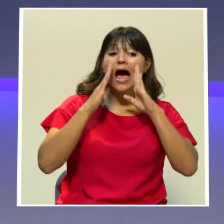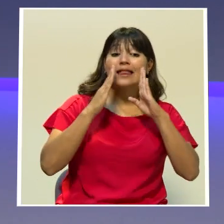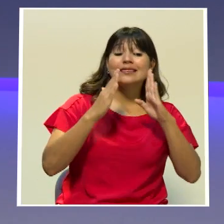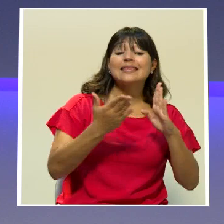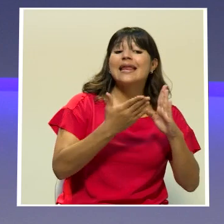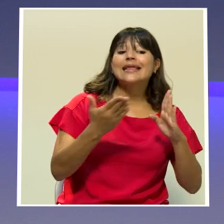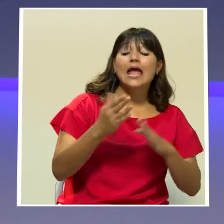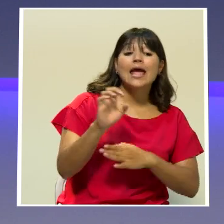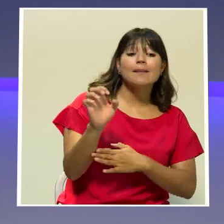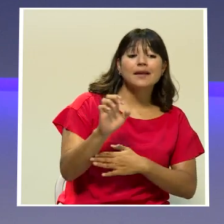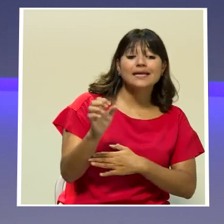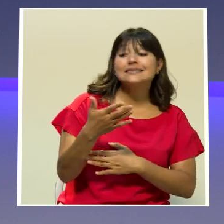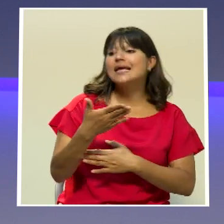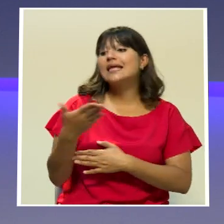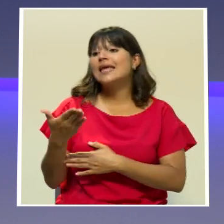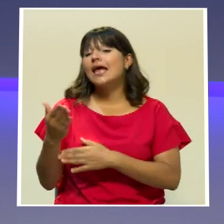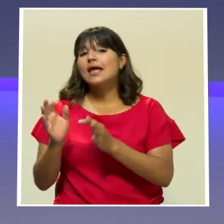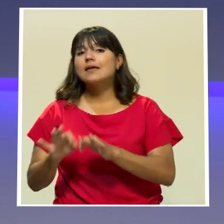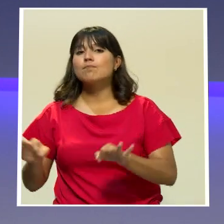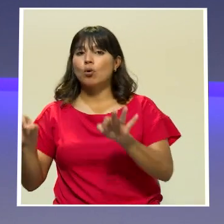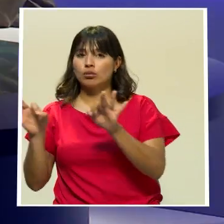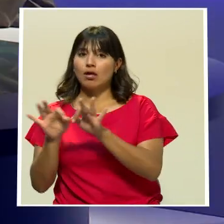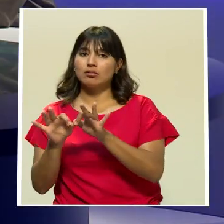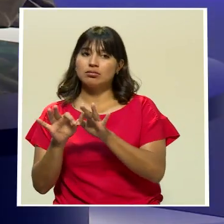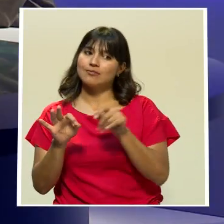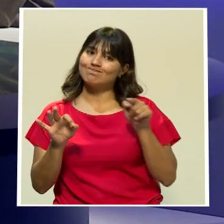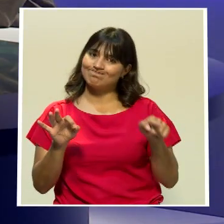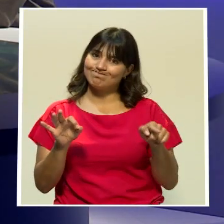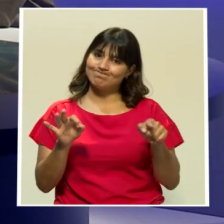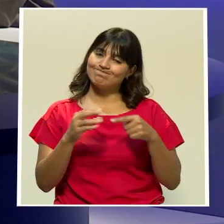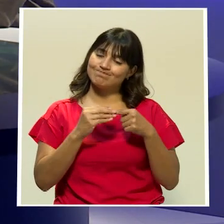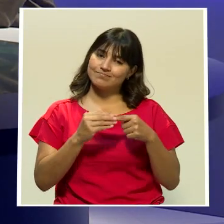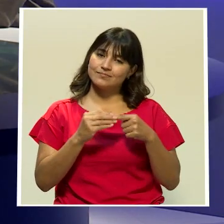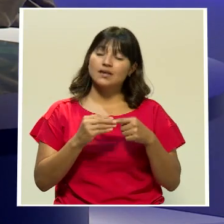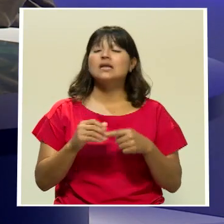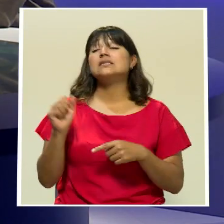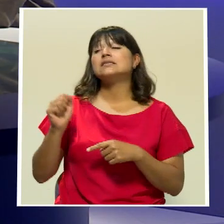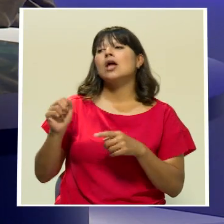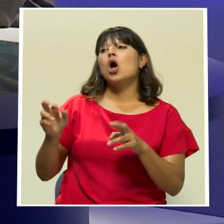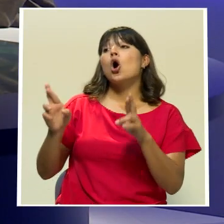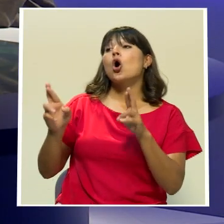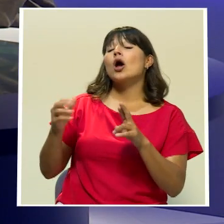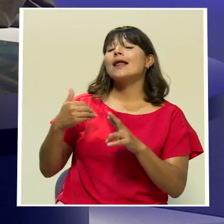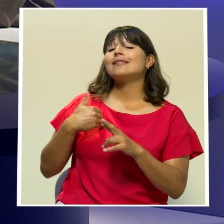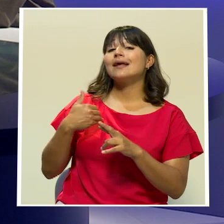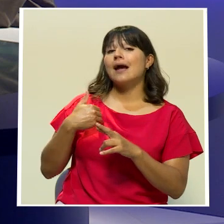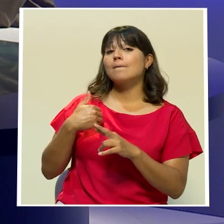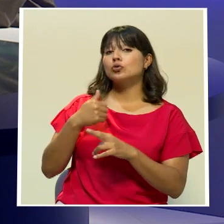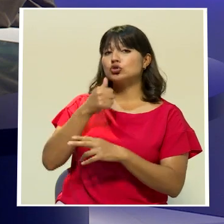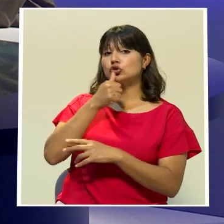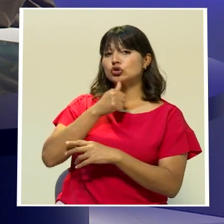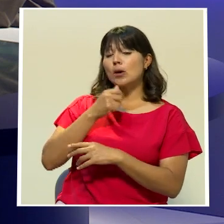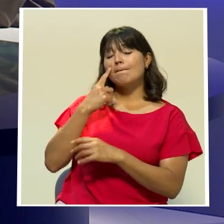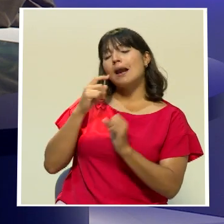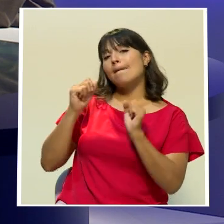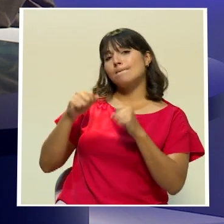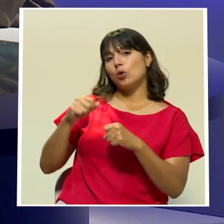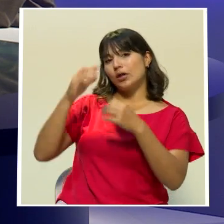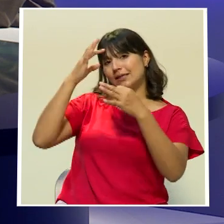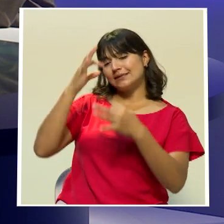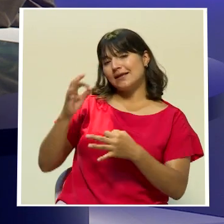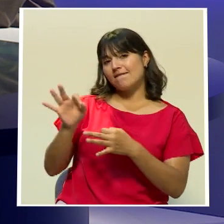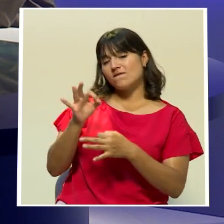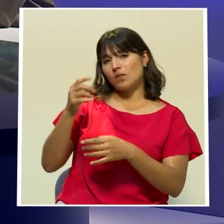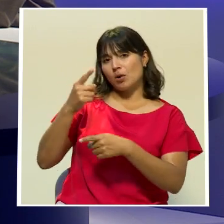lo importante. Así es, ojalá tengamos la serenidad para hacerlo en un momento